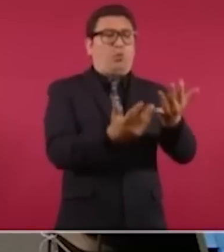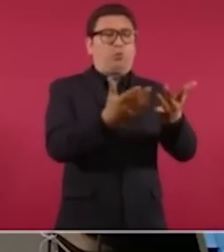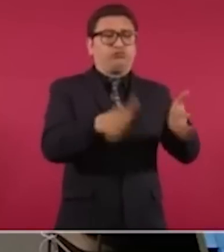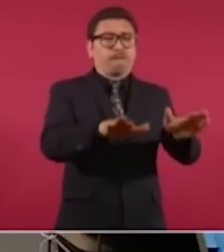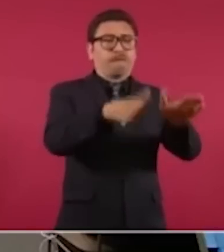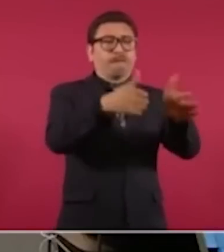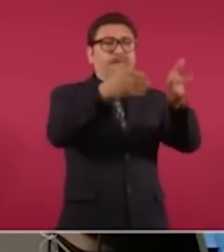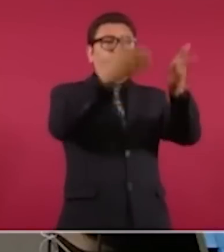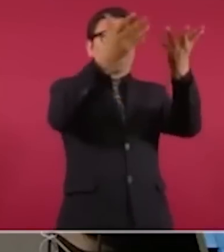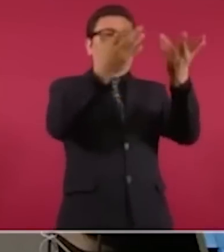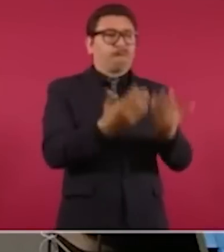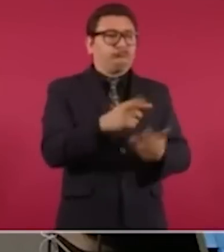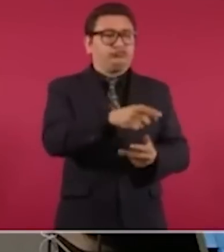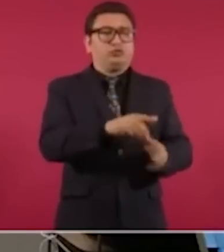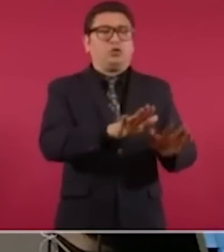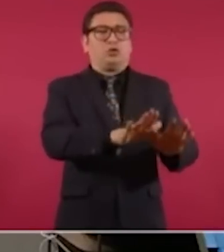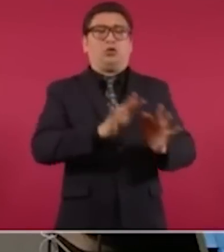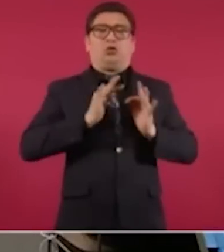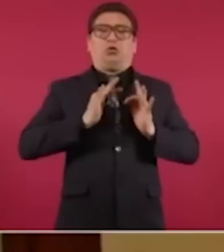chimenea